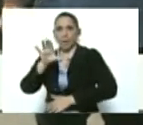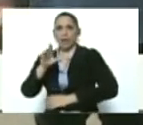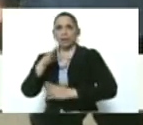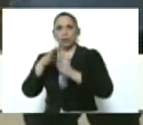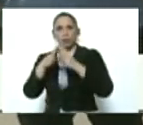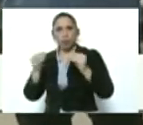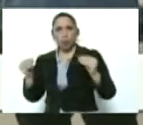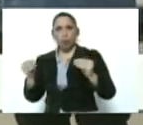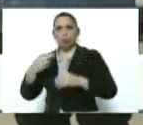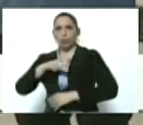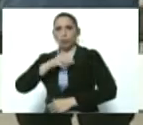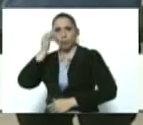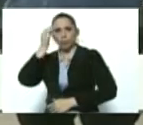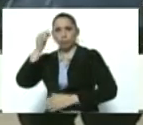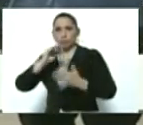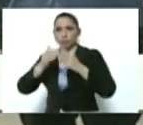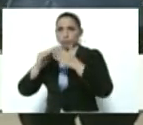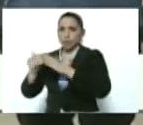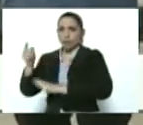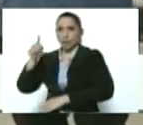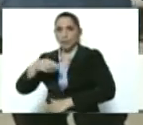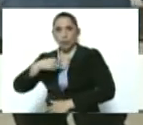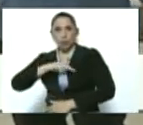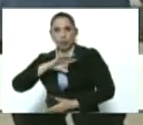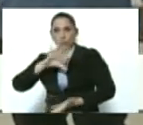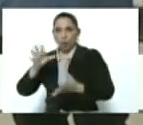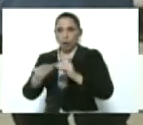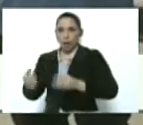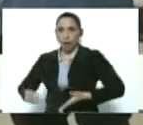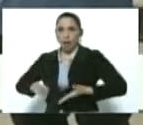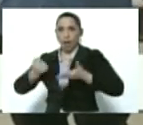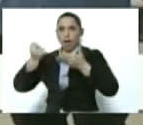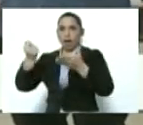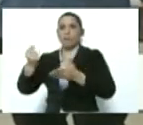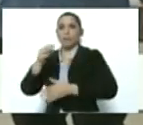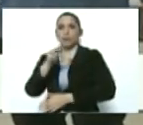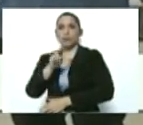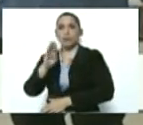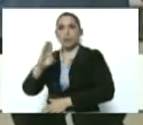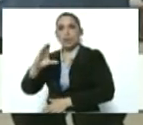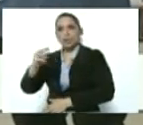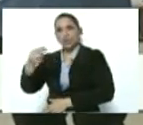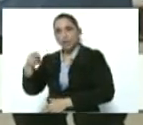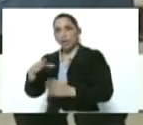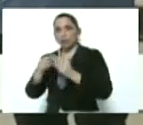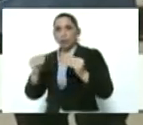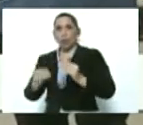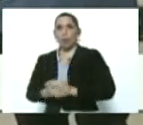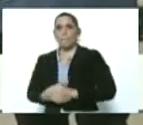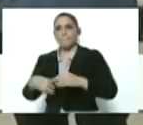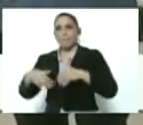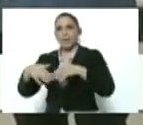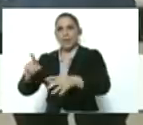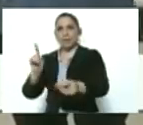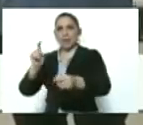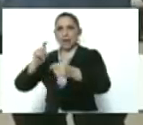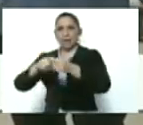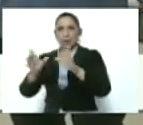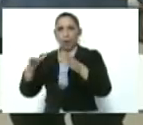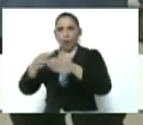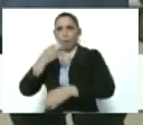con todos nuestros consejos comunales con nuestros clásicos nuestro widget todos los militantes de la lex y vida de noche